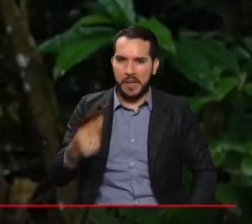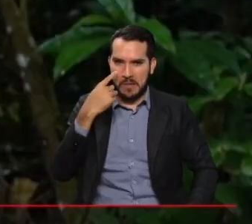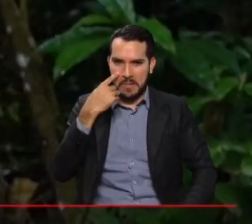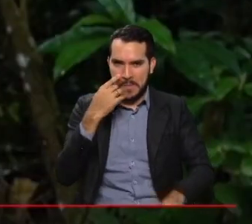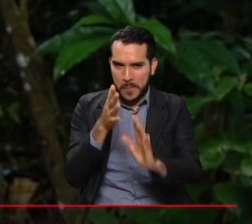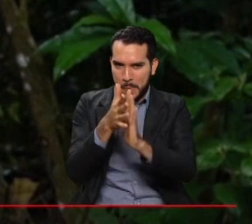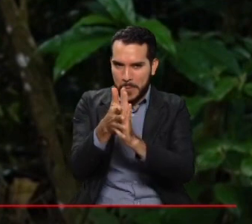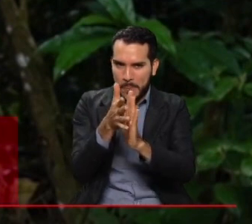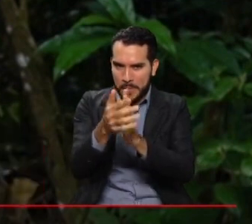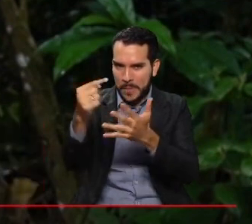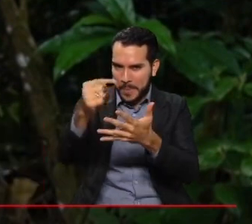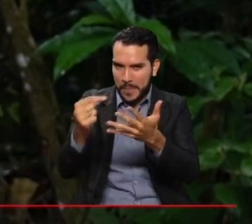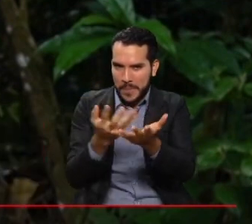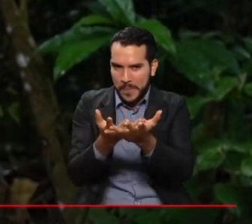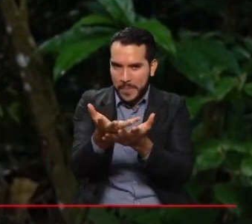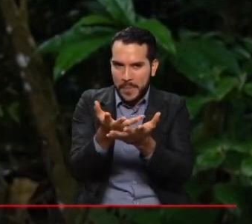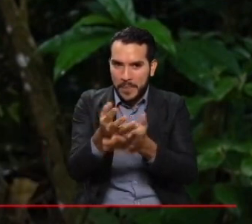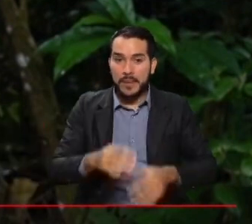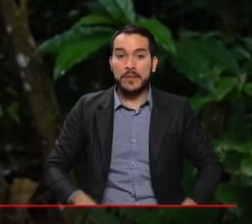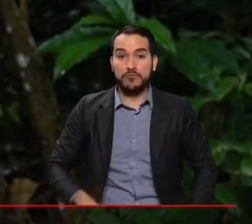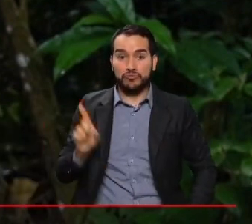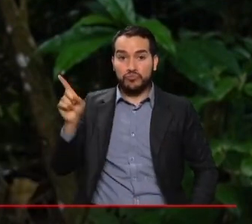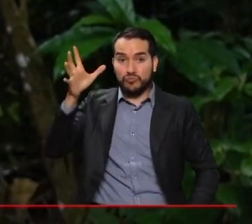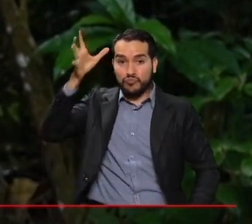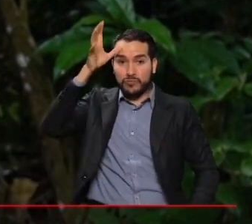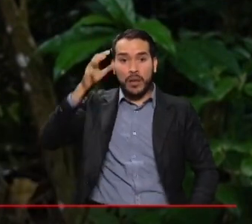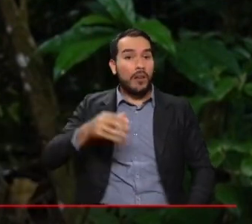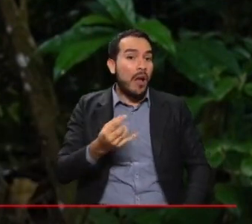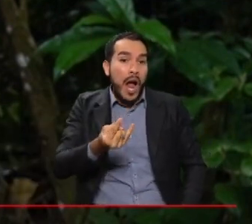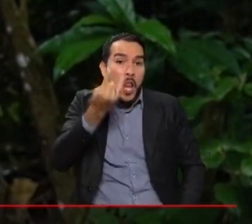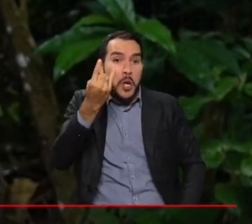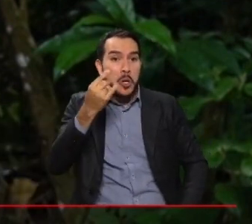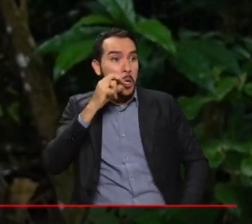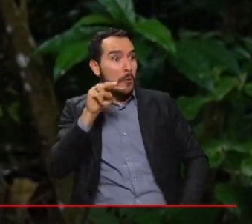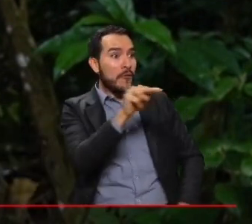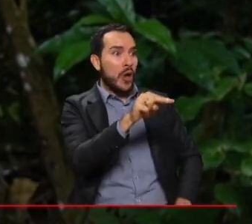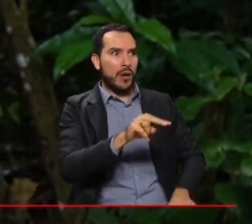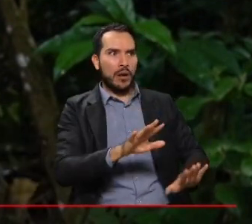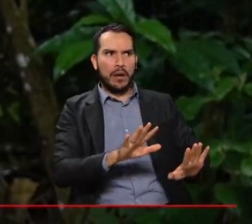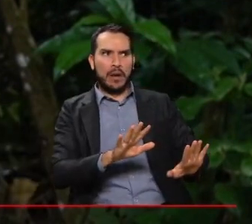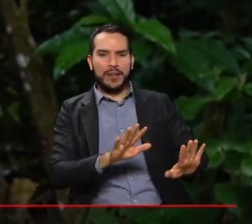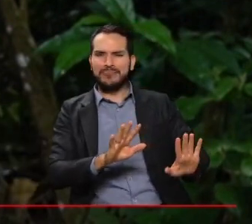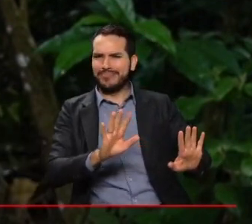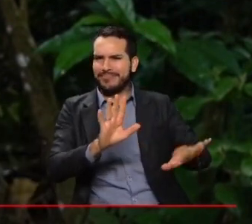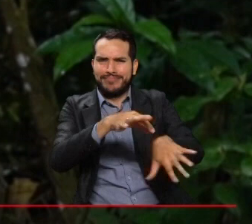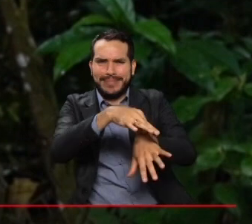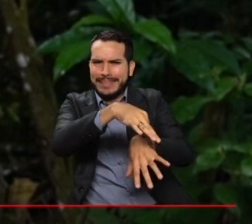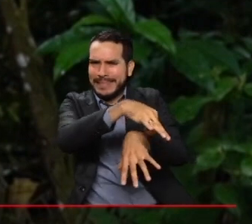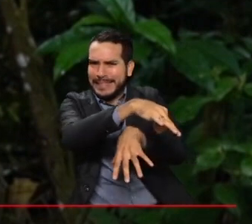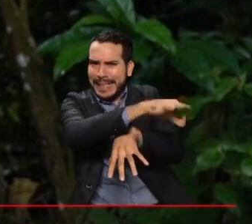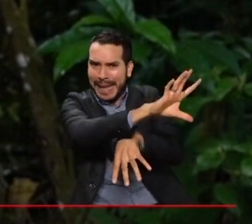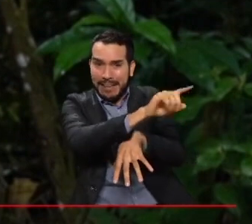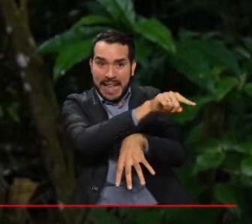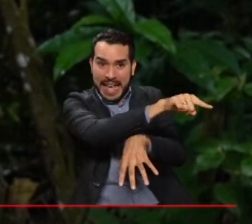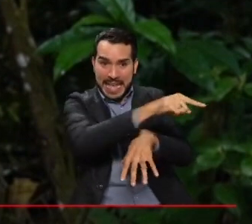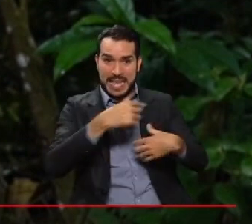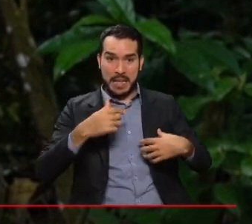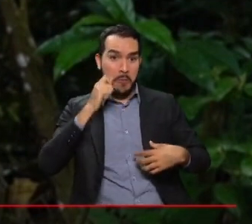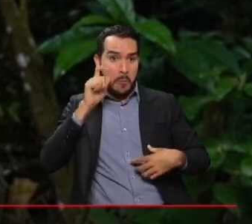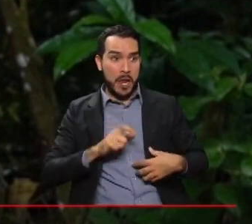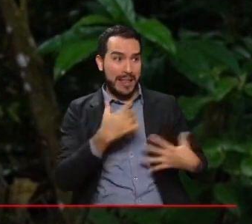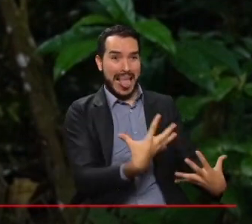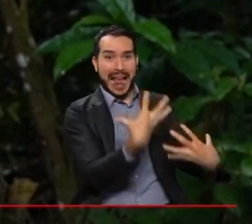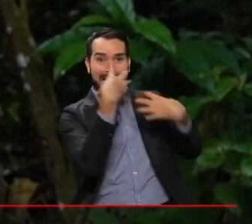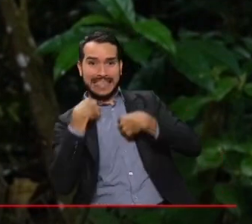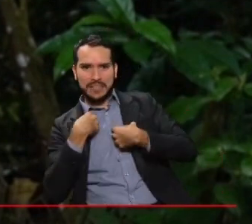Si los observan, dejarlos quietos. Ellos no atacan a los humanos, antes por el contrario, se alejan de ellos. En segundo lugar,